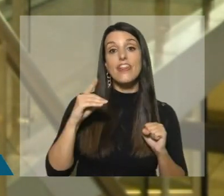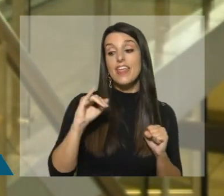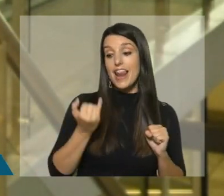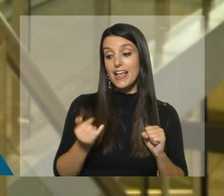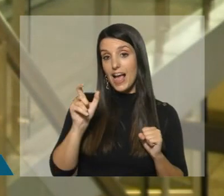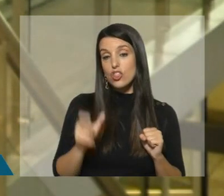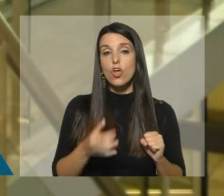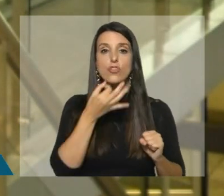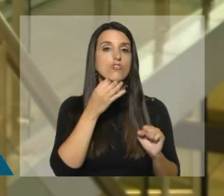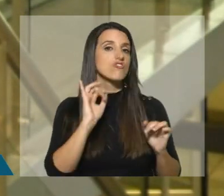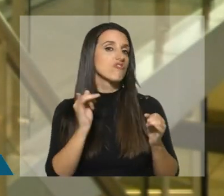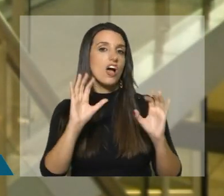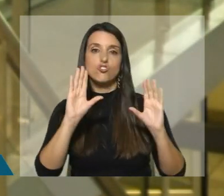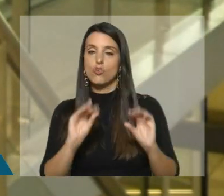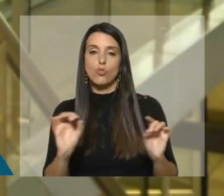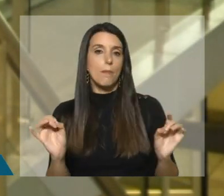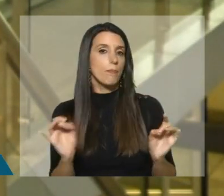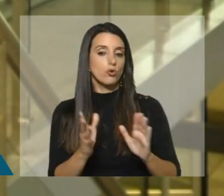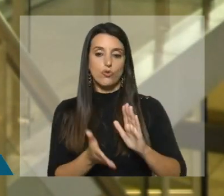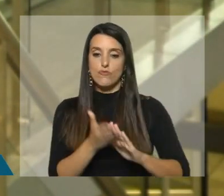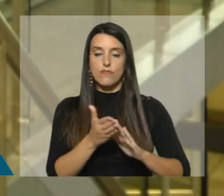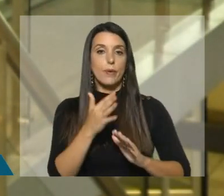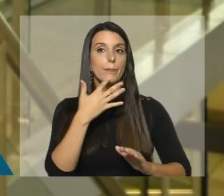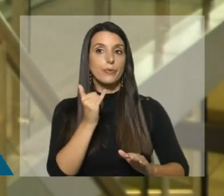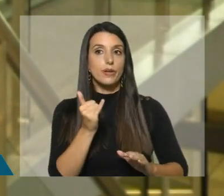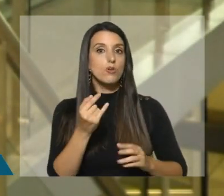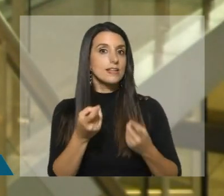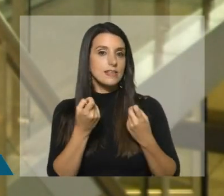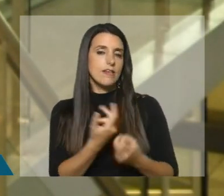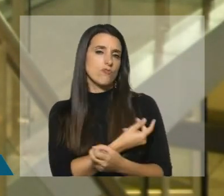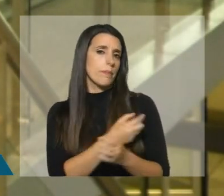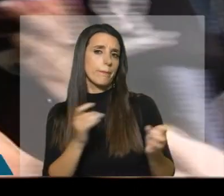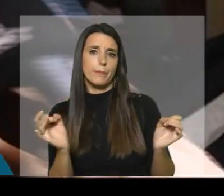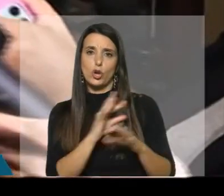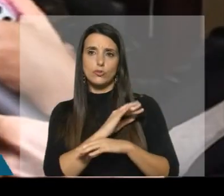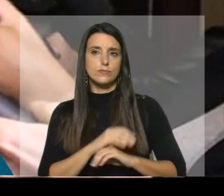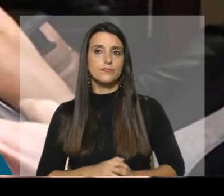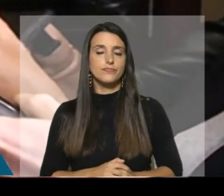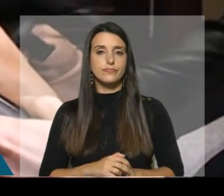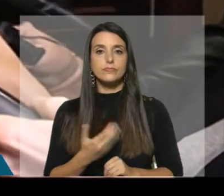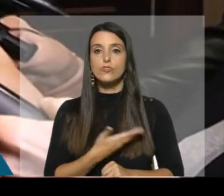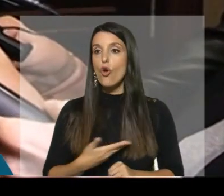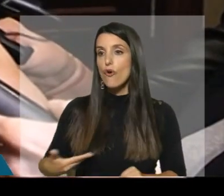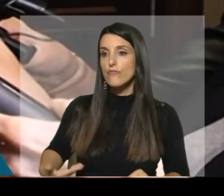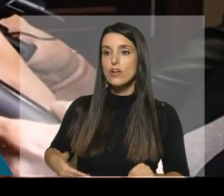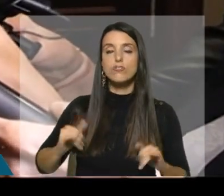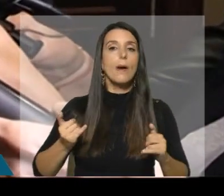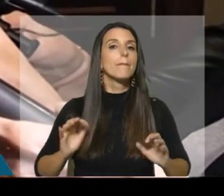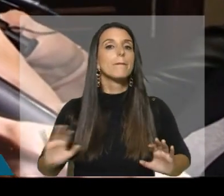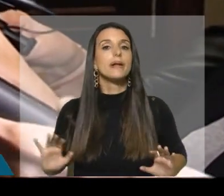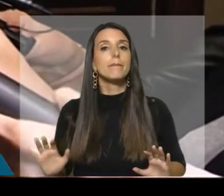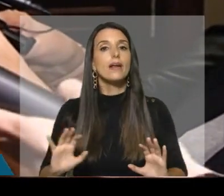Delgado, decía que ya está todo dispuesto en caso de que esto sea necesario. El gobierno tiene preparado